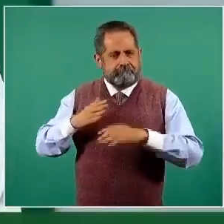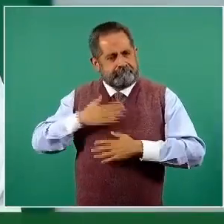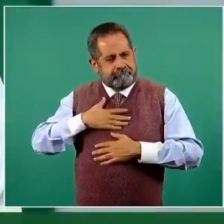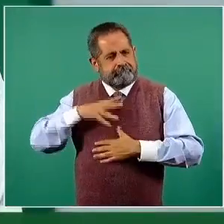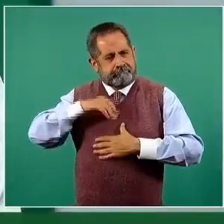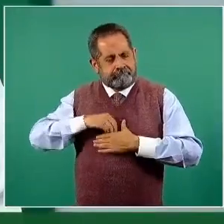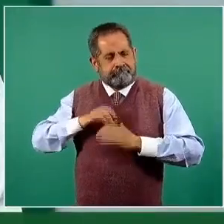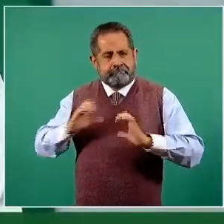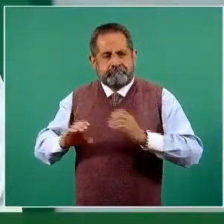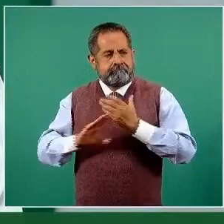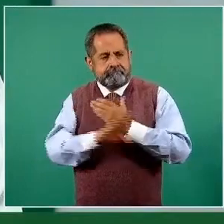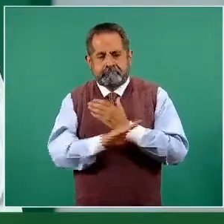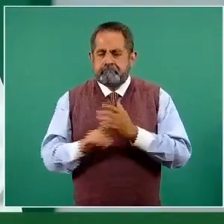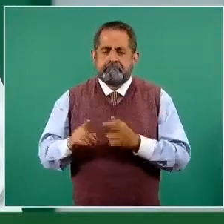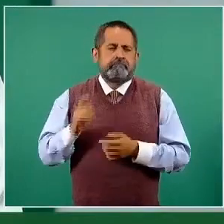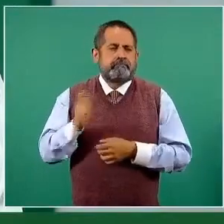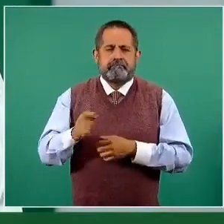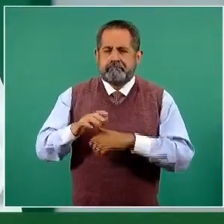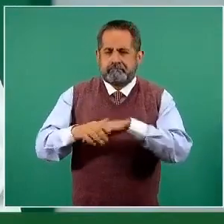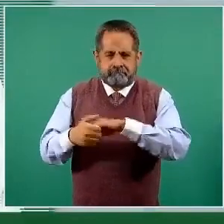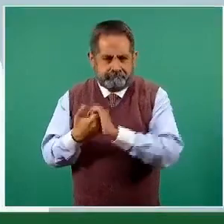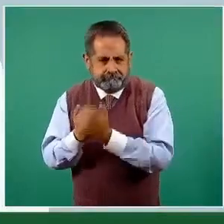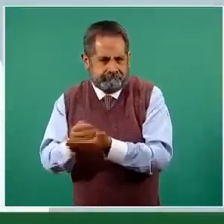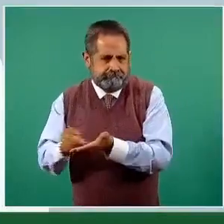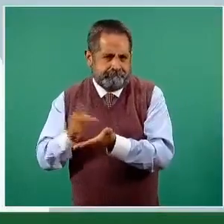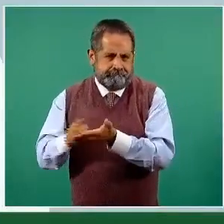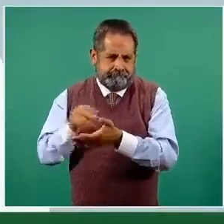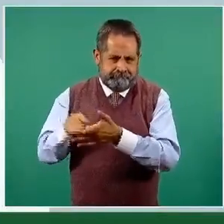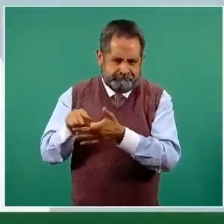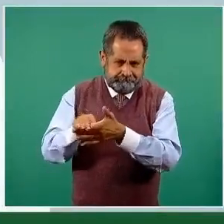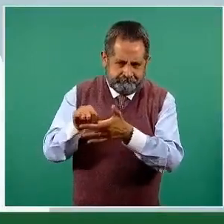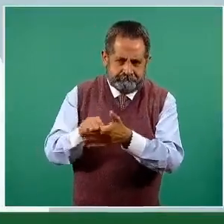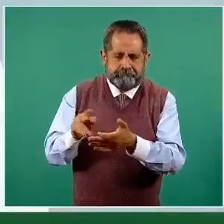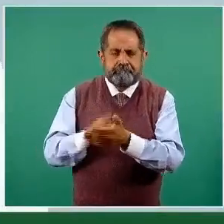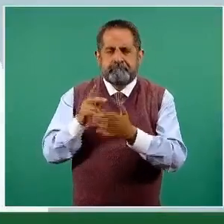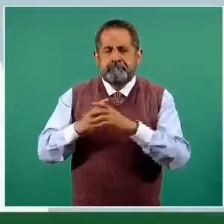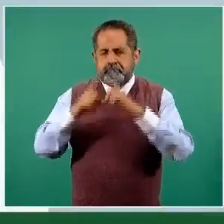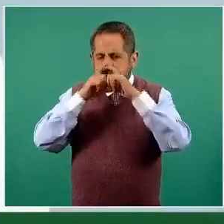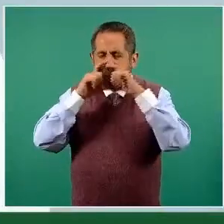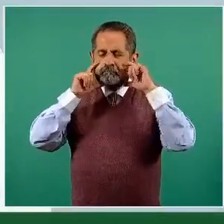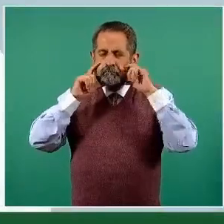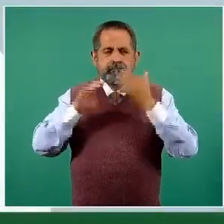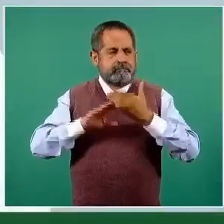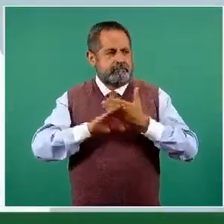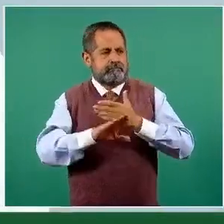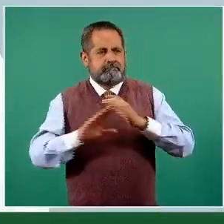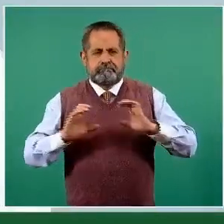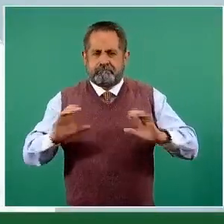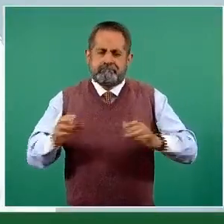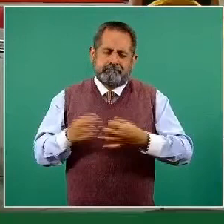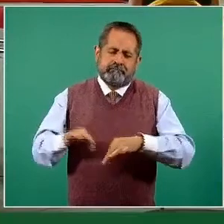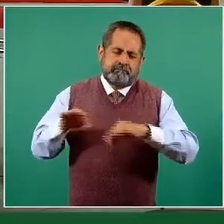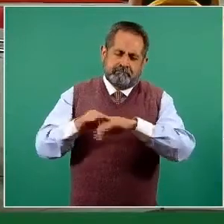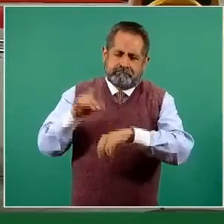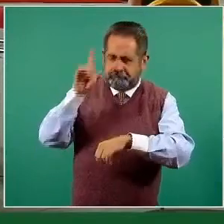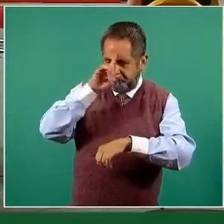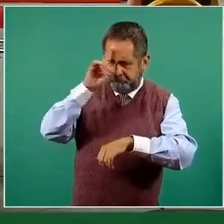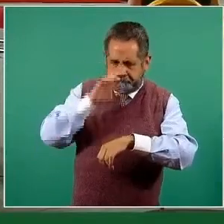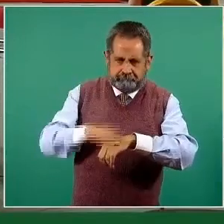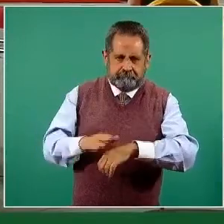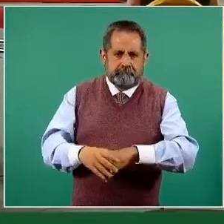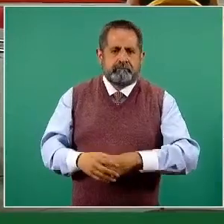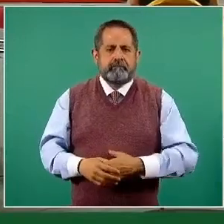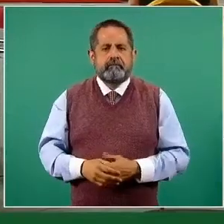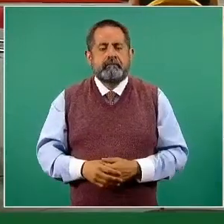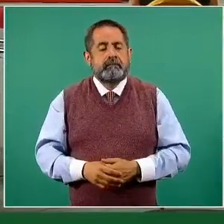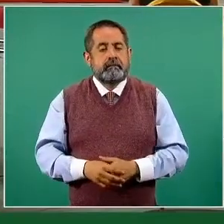de prevención, aseo frecuente de manos, el uso de barreras como el cubrebocas son muy importantes. Muchas